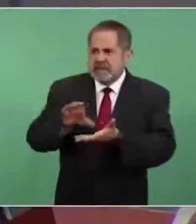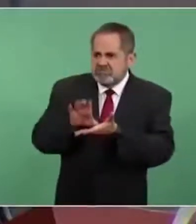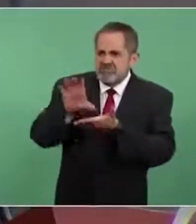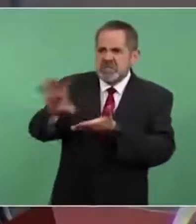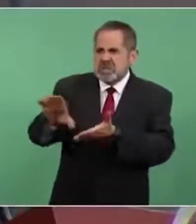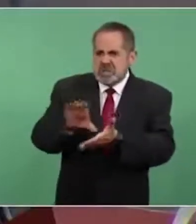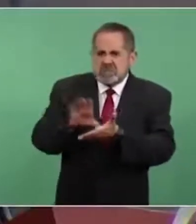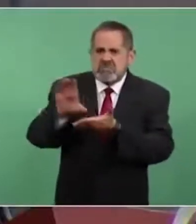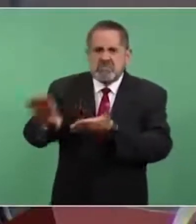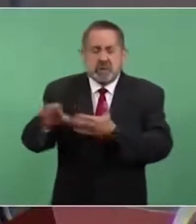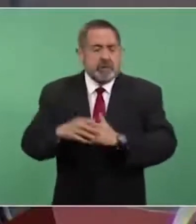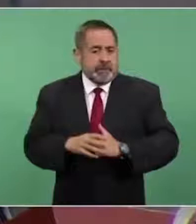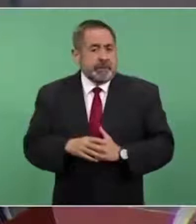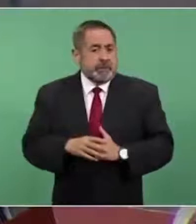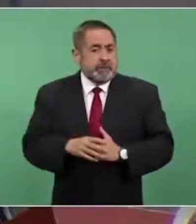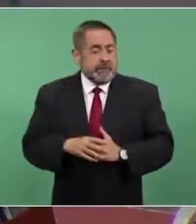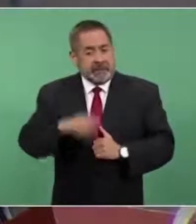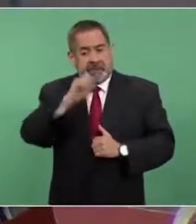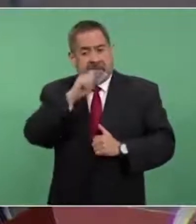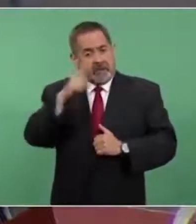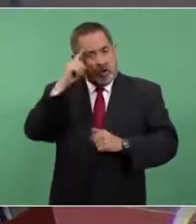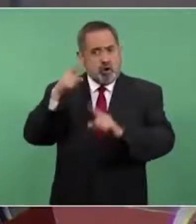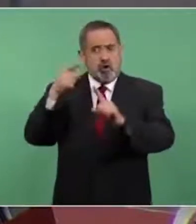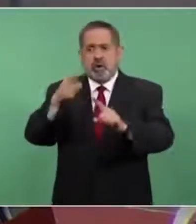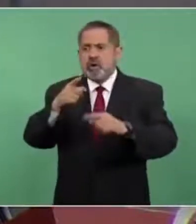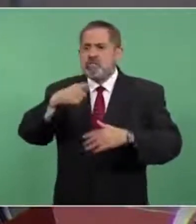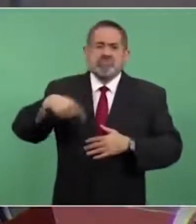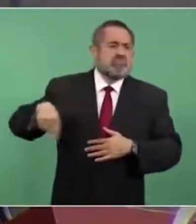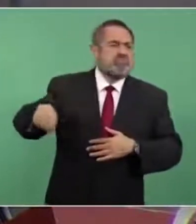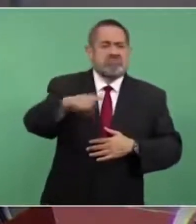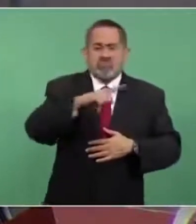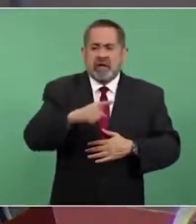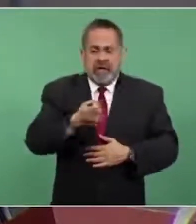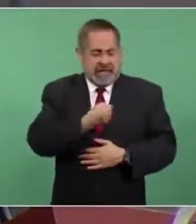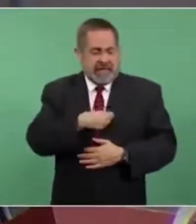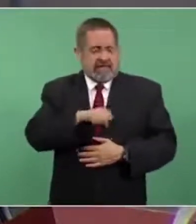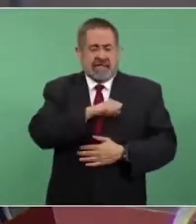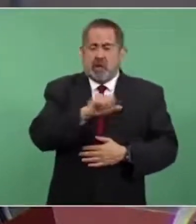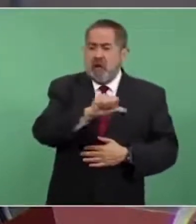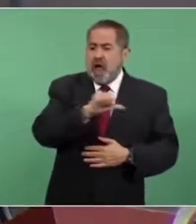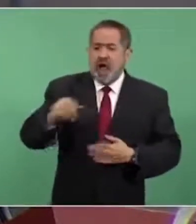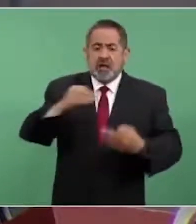Garantizar la salud pública ha sido todo un desafío.